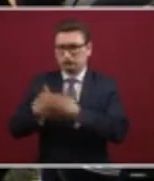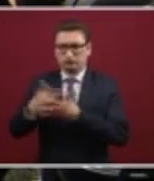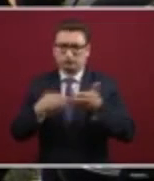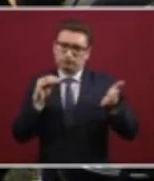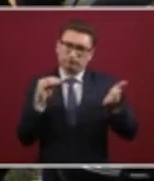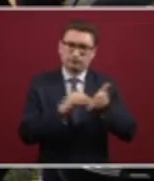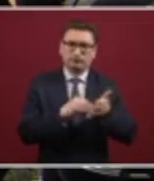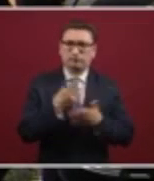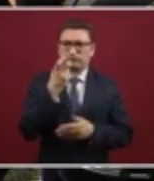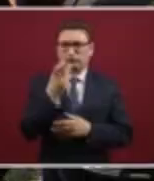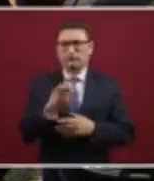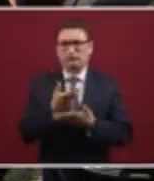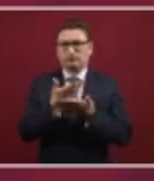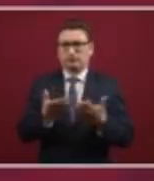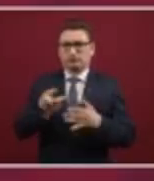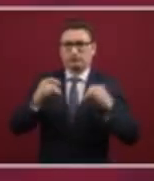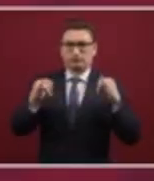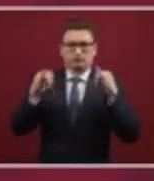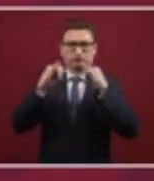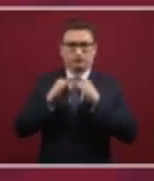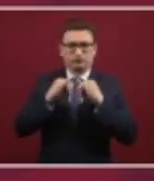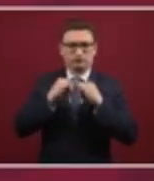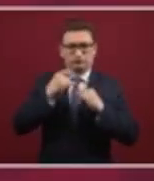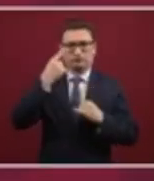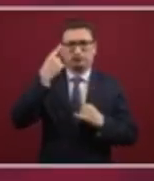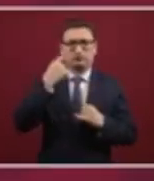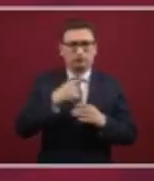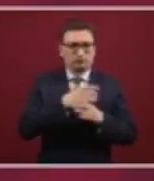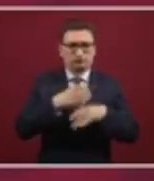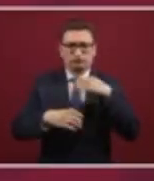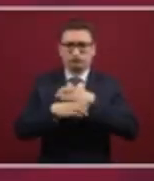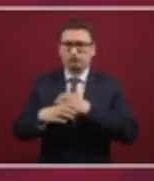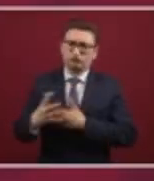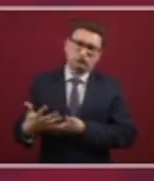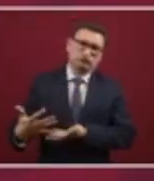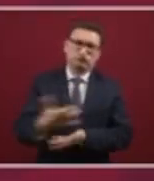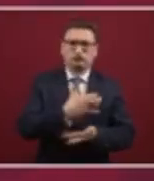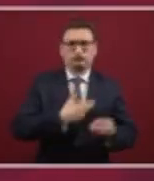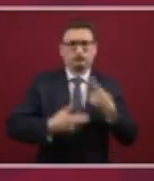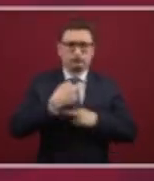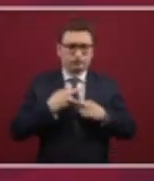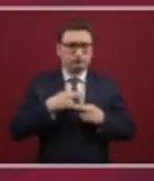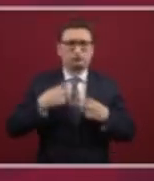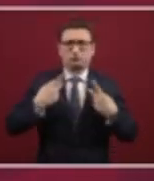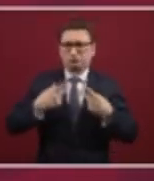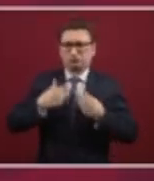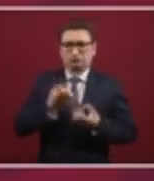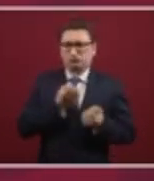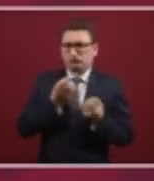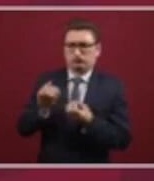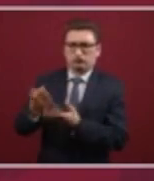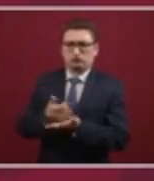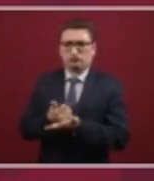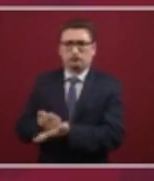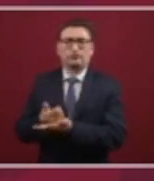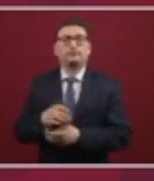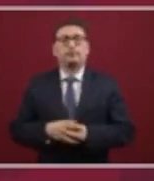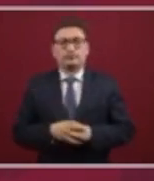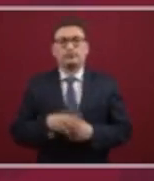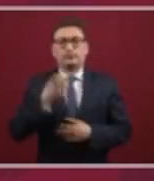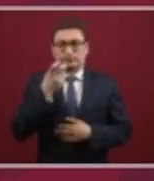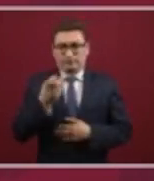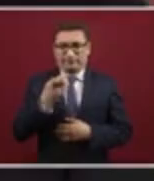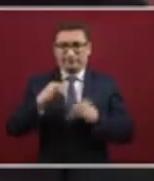instituto, para devolverle al pueblo lo robado, va a darle